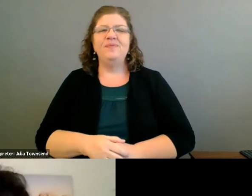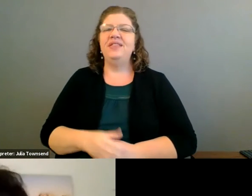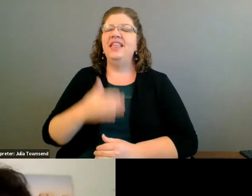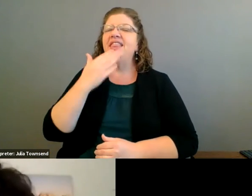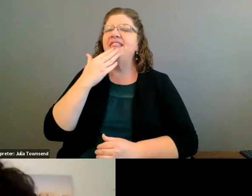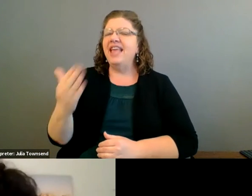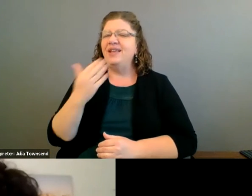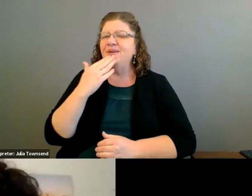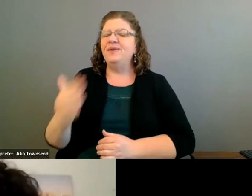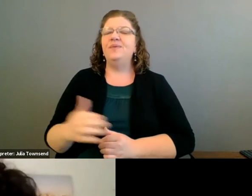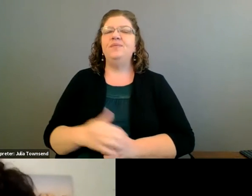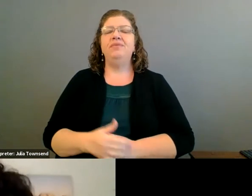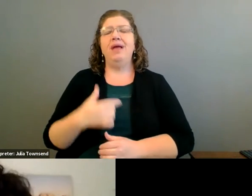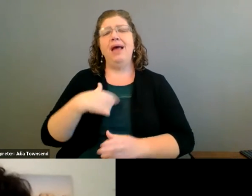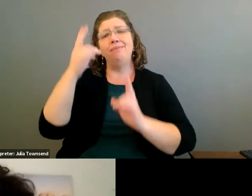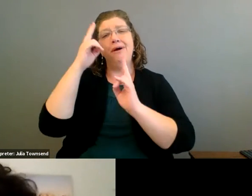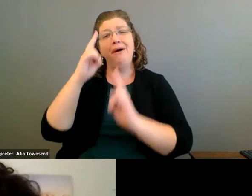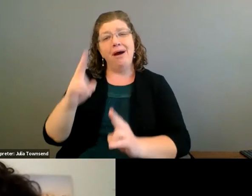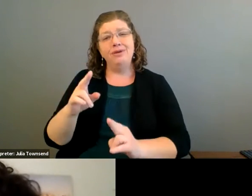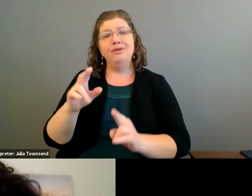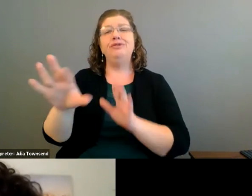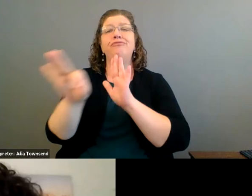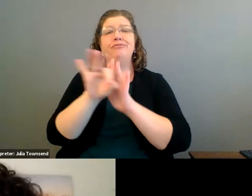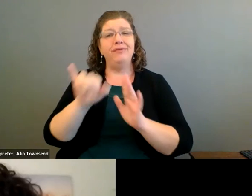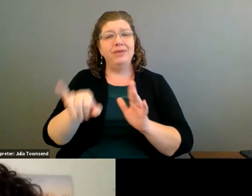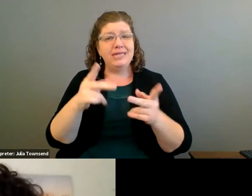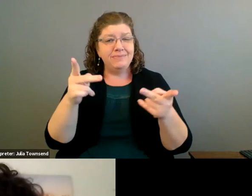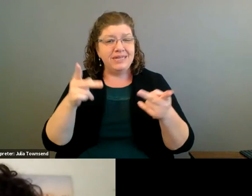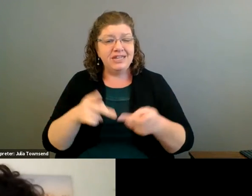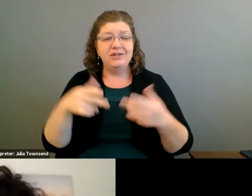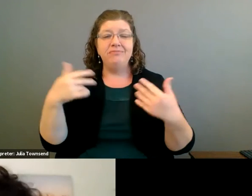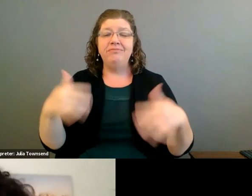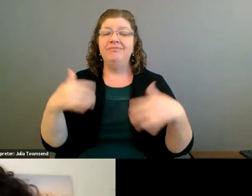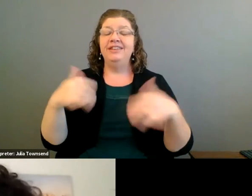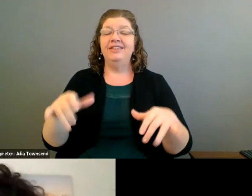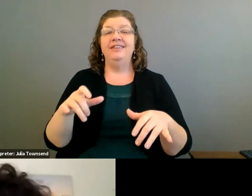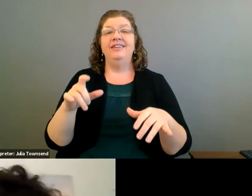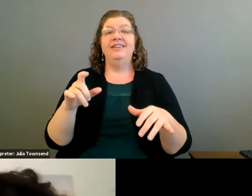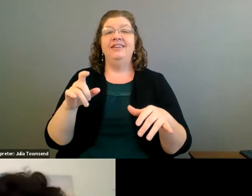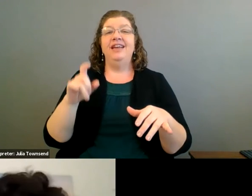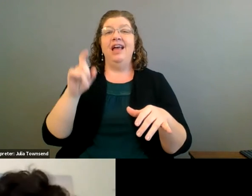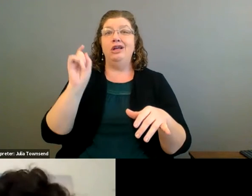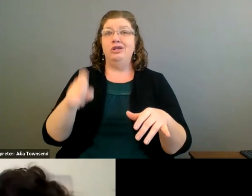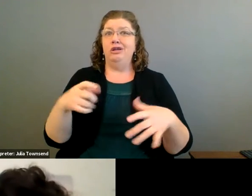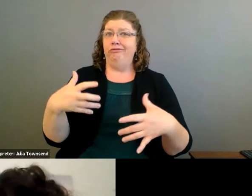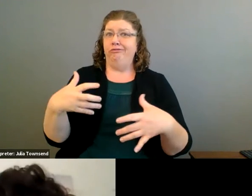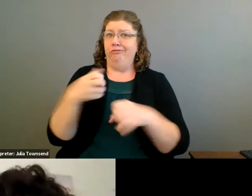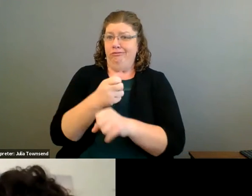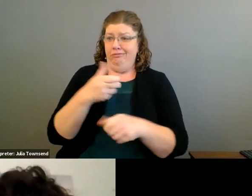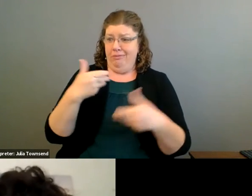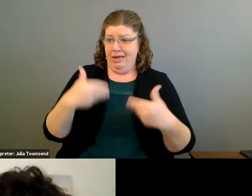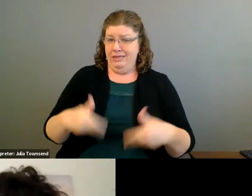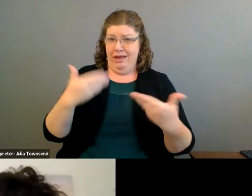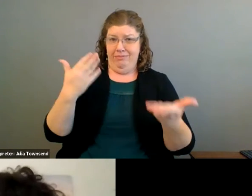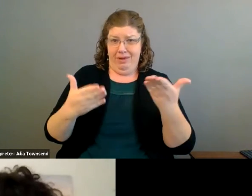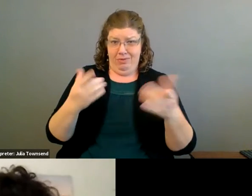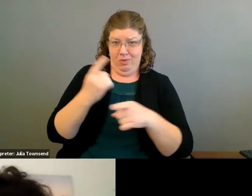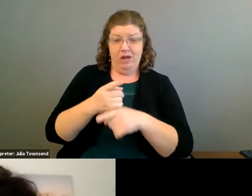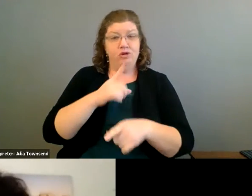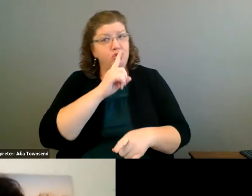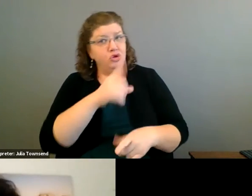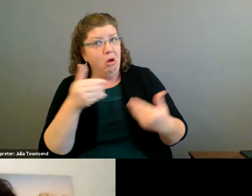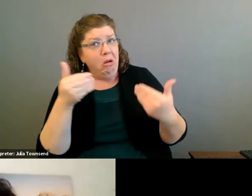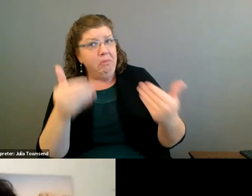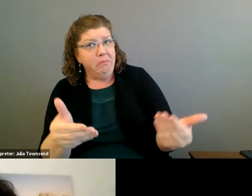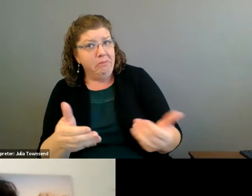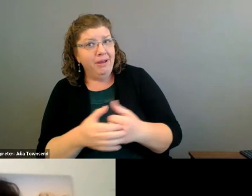you. Gracias. Me honra tener este cargo. Debo de dar una breve biografía